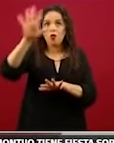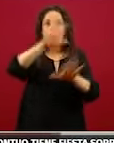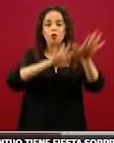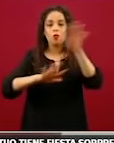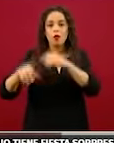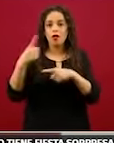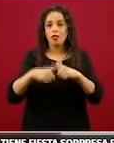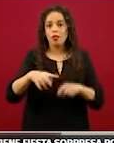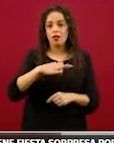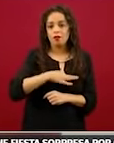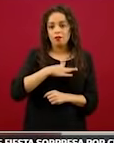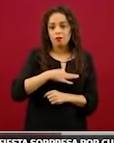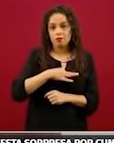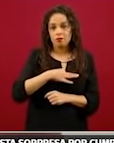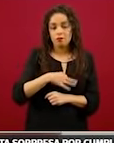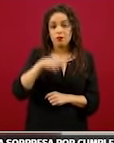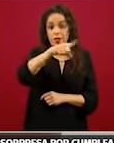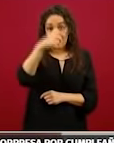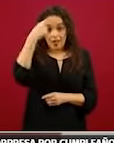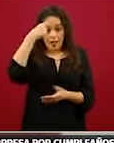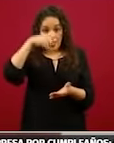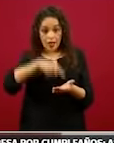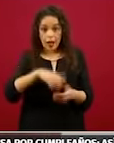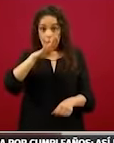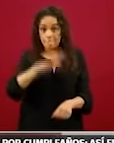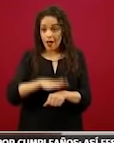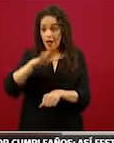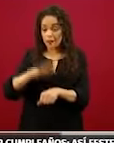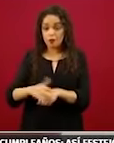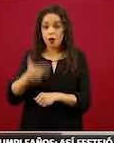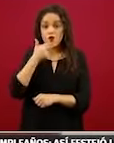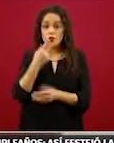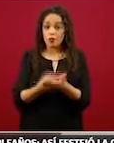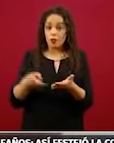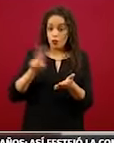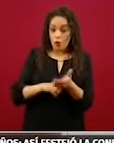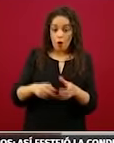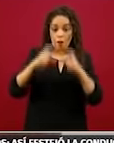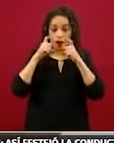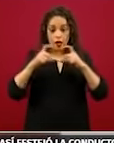iban a estar más protegidas, cuando lo que conocemos es que